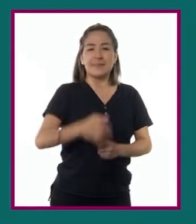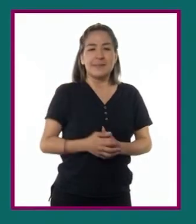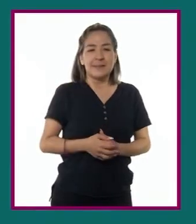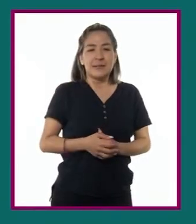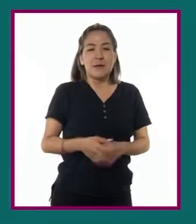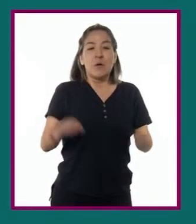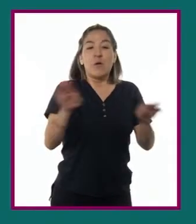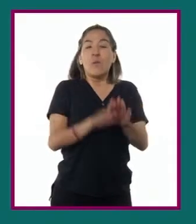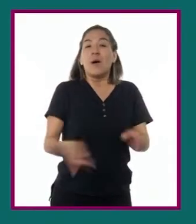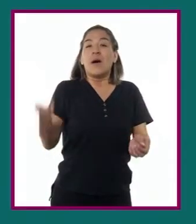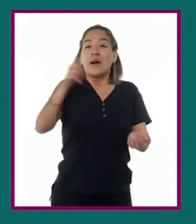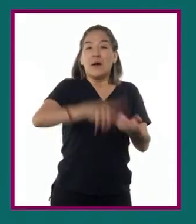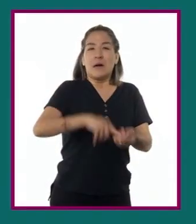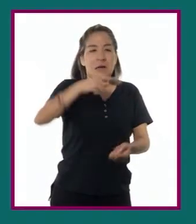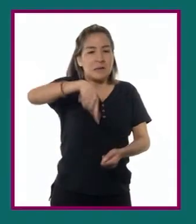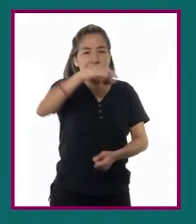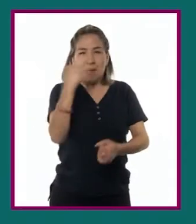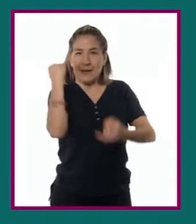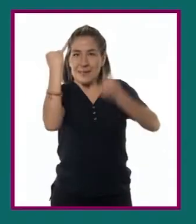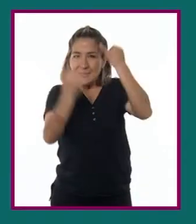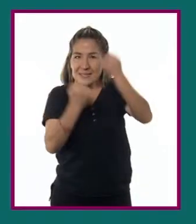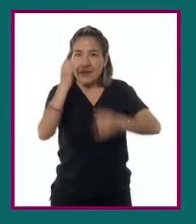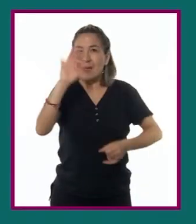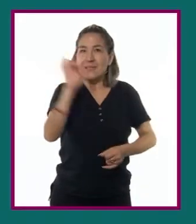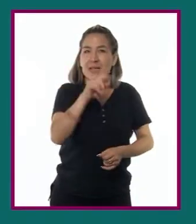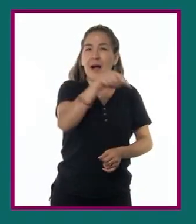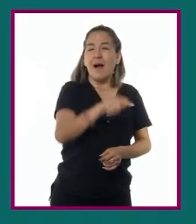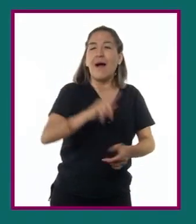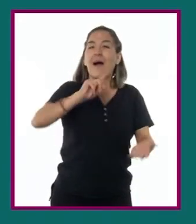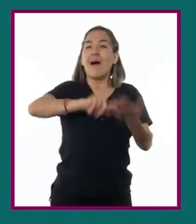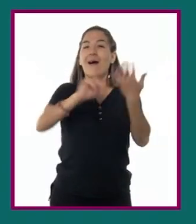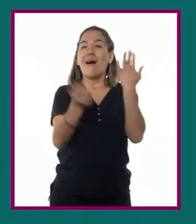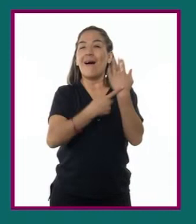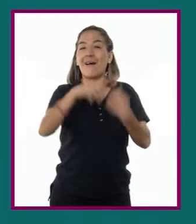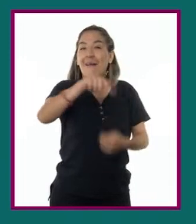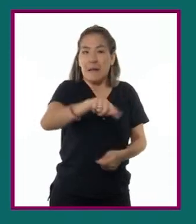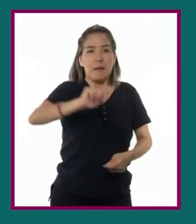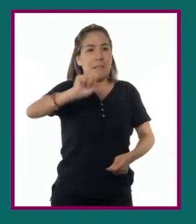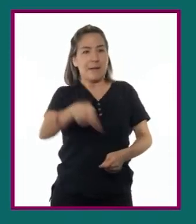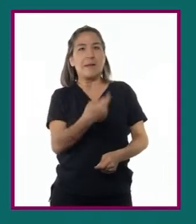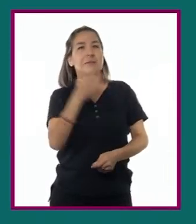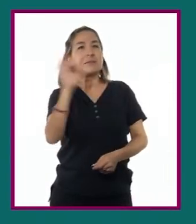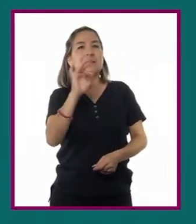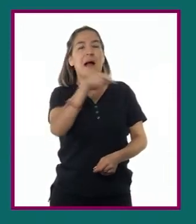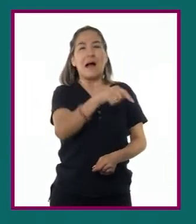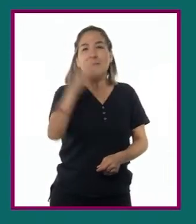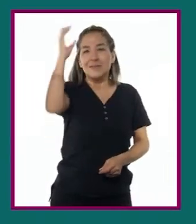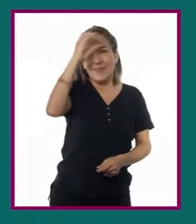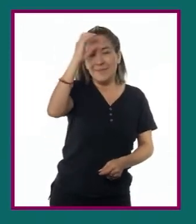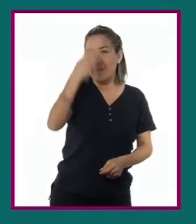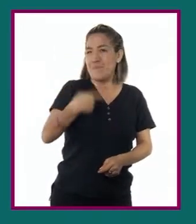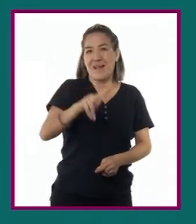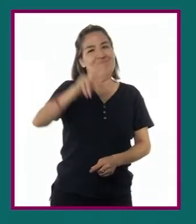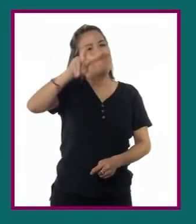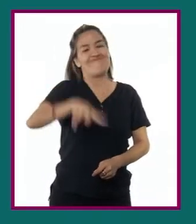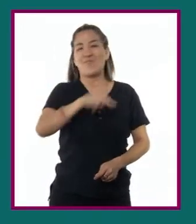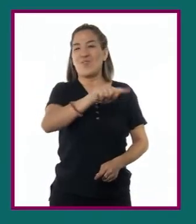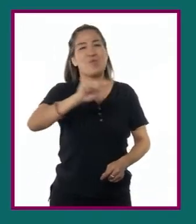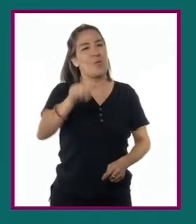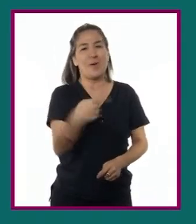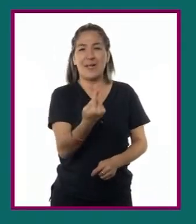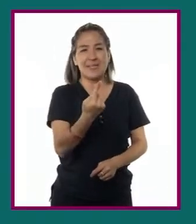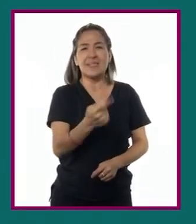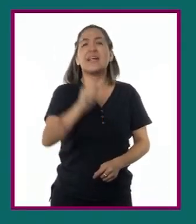las afirmaciones, creencias o prácticas que aparentan ser científicas sin serlo. Por lo tanto,